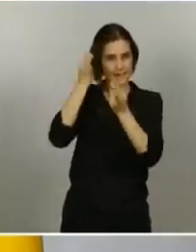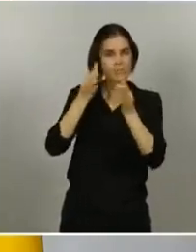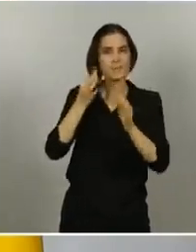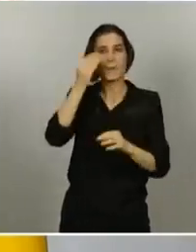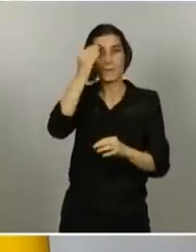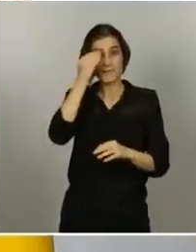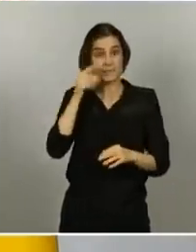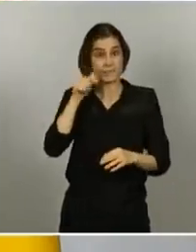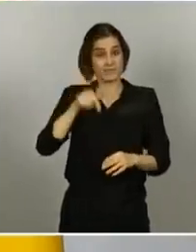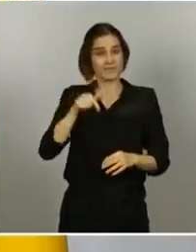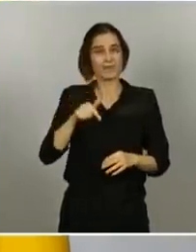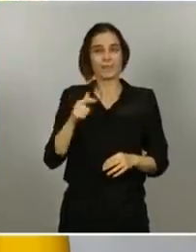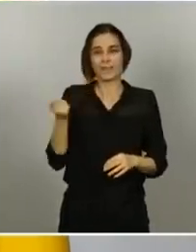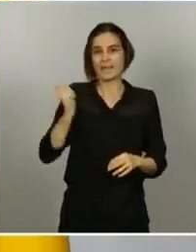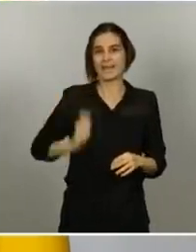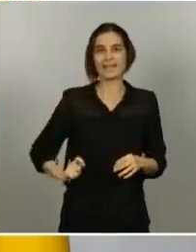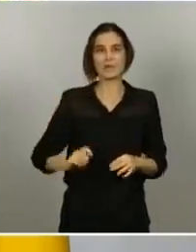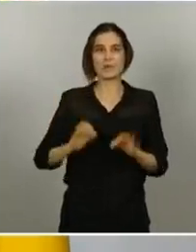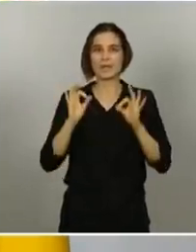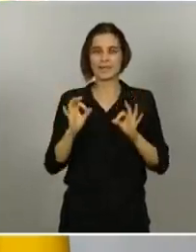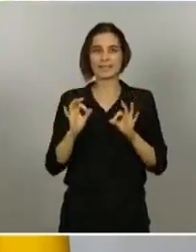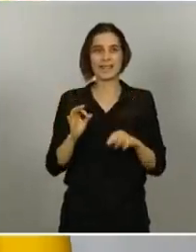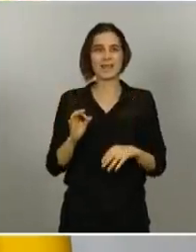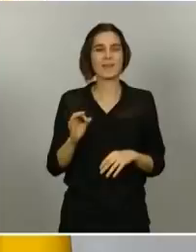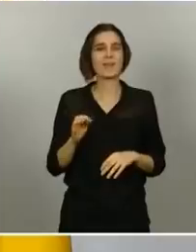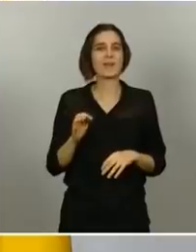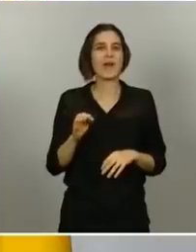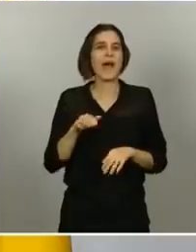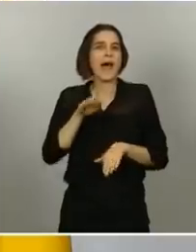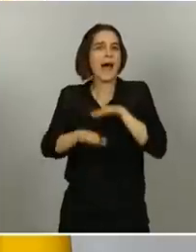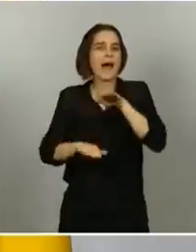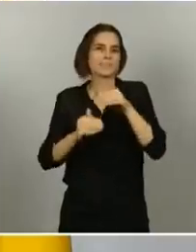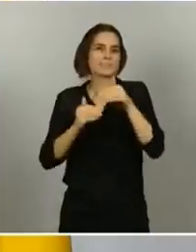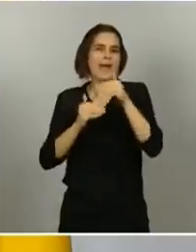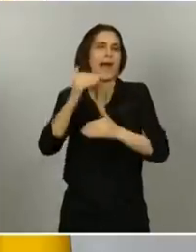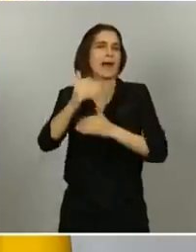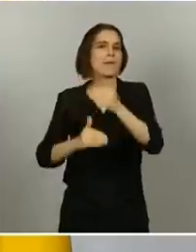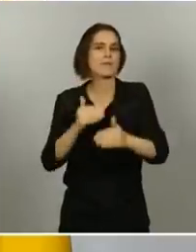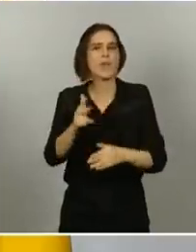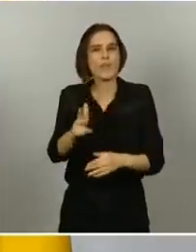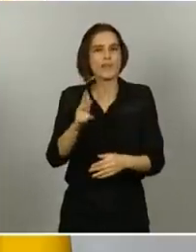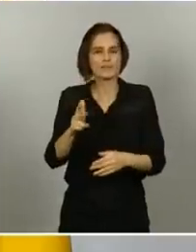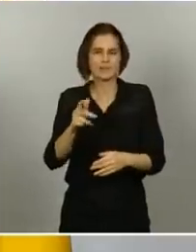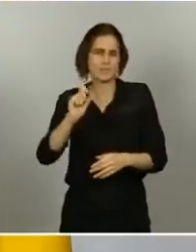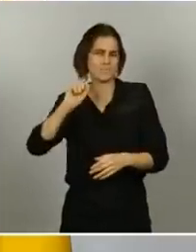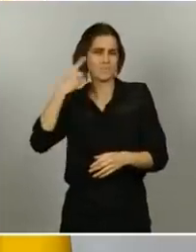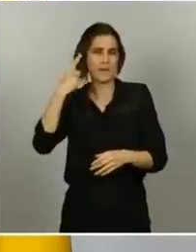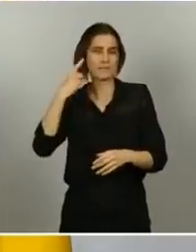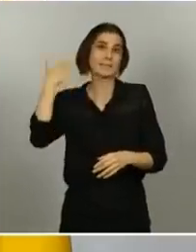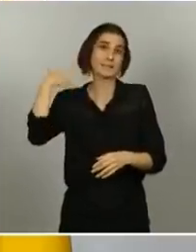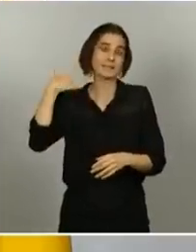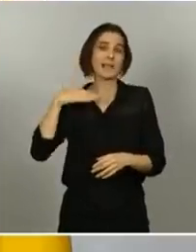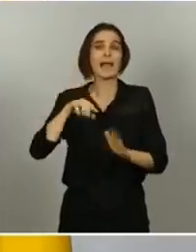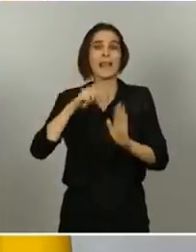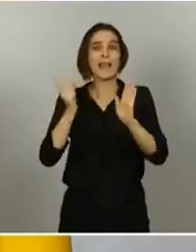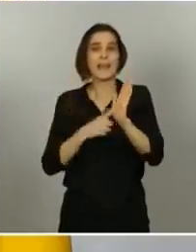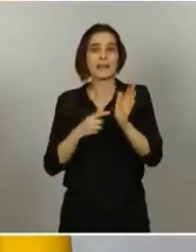avance en Derechos Sociales en España, por lo menos desde a aprobación da Lei de Dependencia do ano 2006.